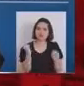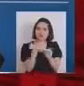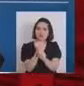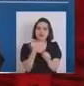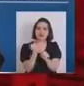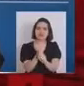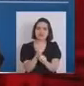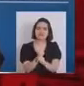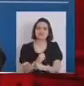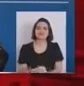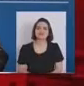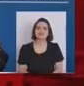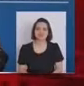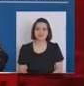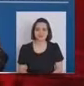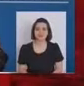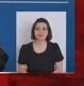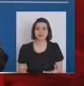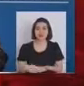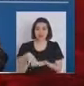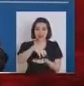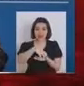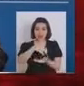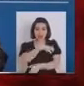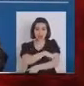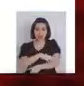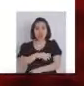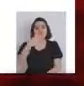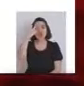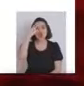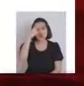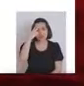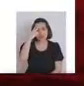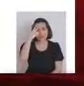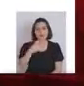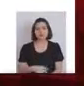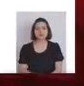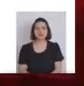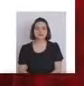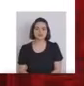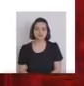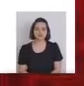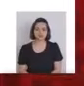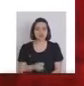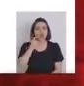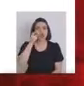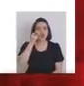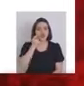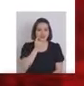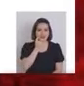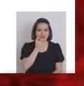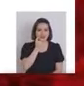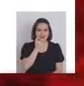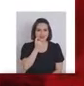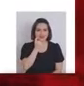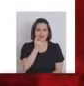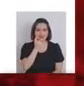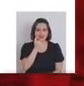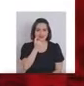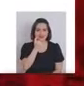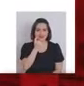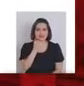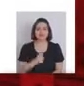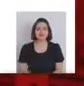personas vacunadas, obviamente el personal de salud está en ese grupo, y hay 9.743 personas que hoy día ya están vacunadas